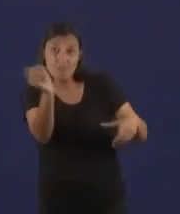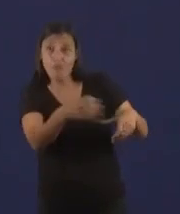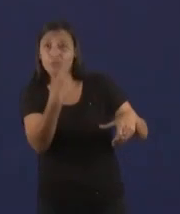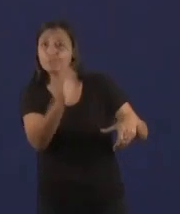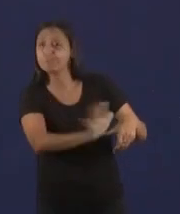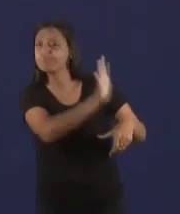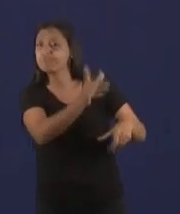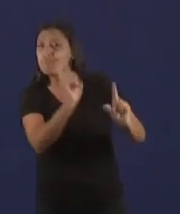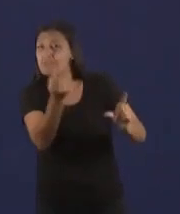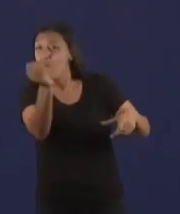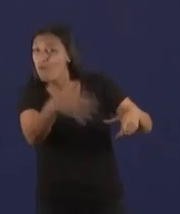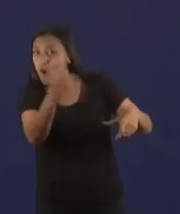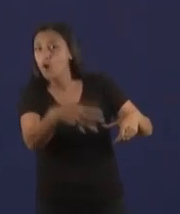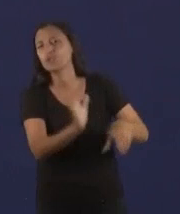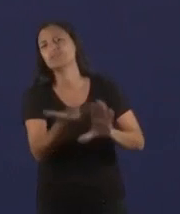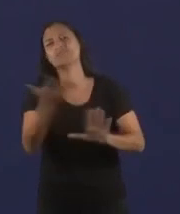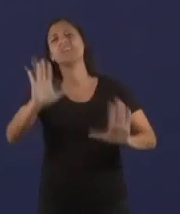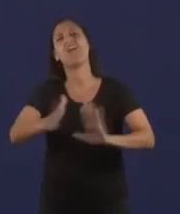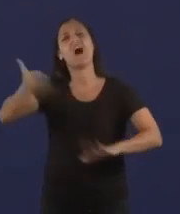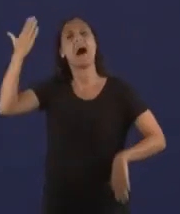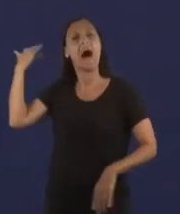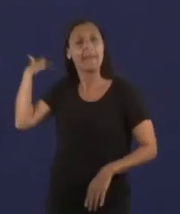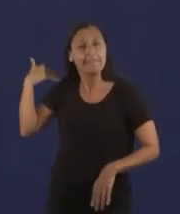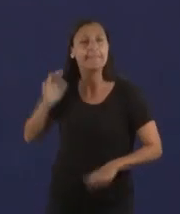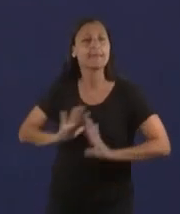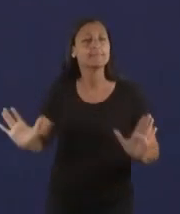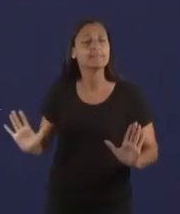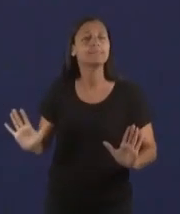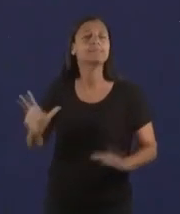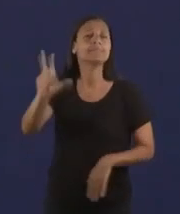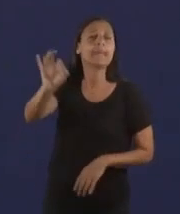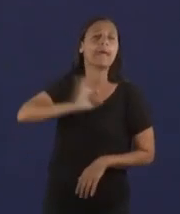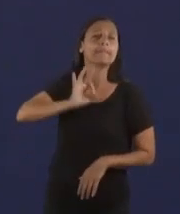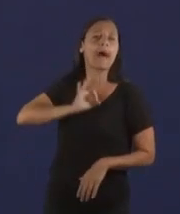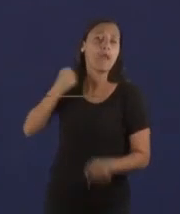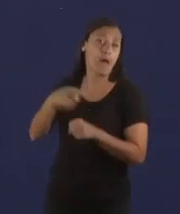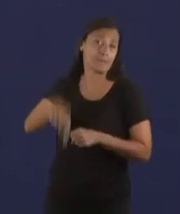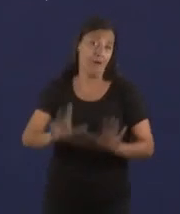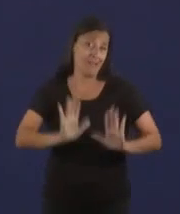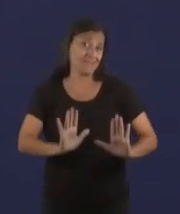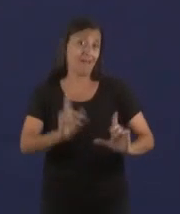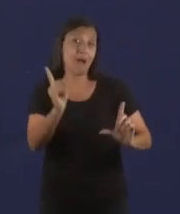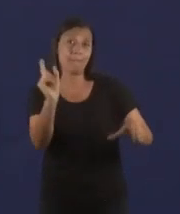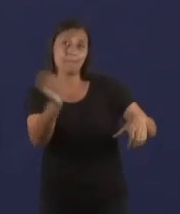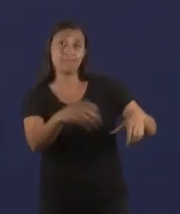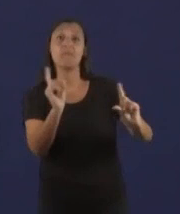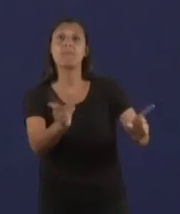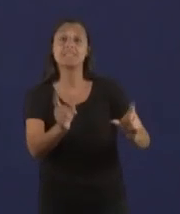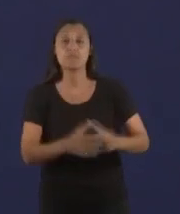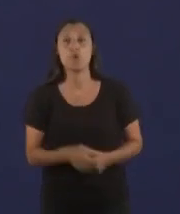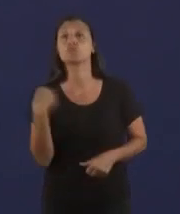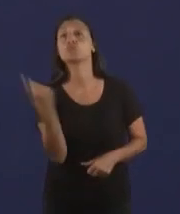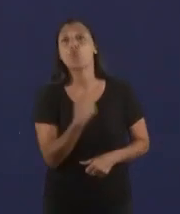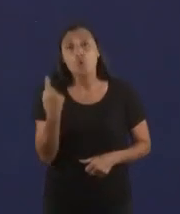Fondos estos que existen desde hace unos 30 años. Nosotros finalmente vamos